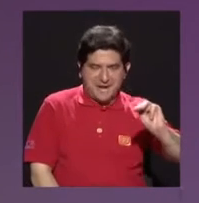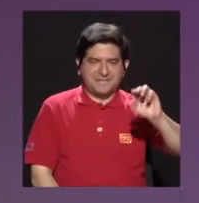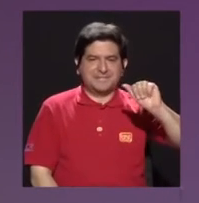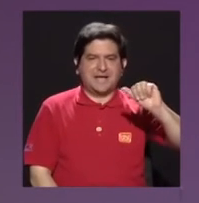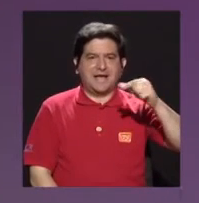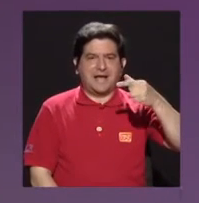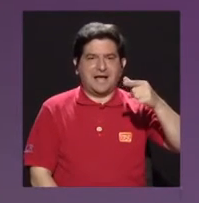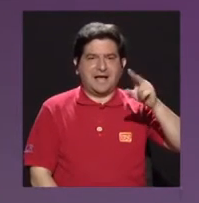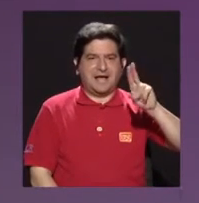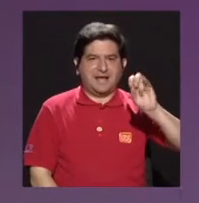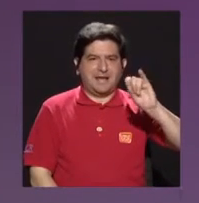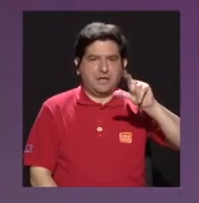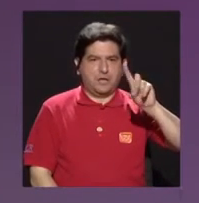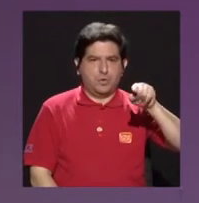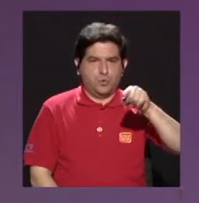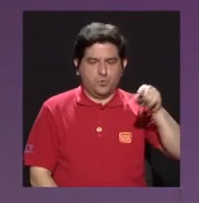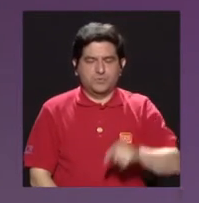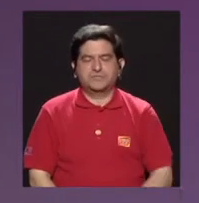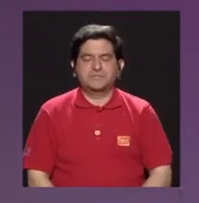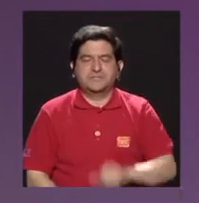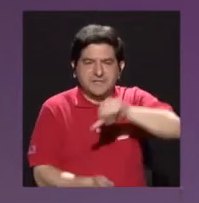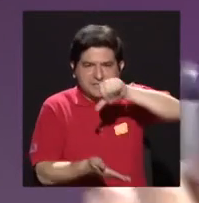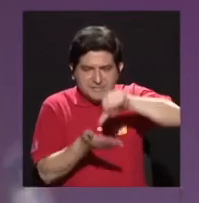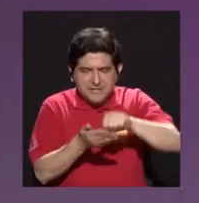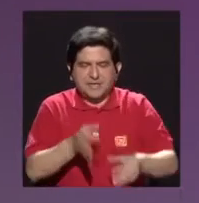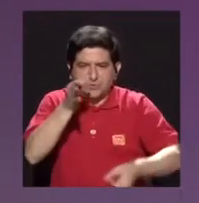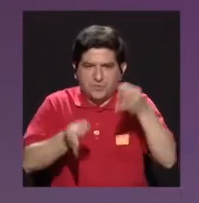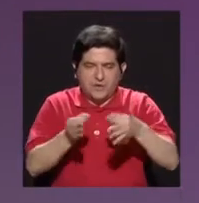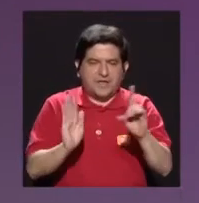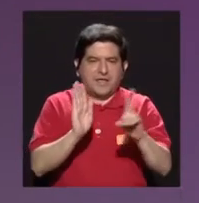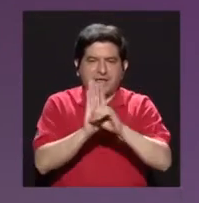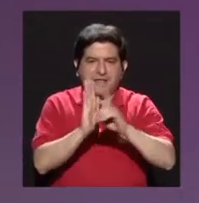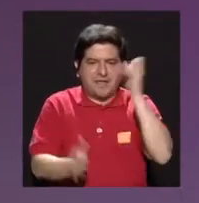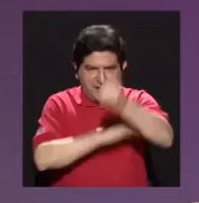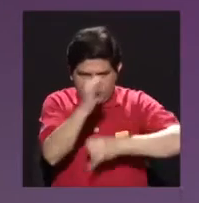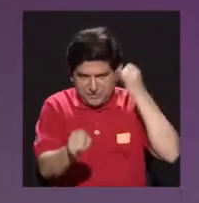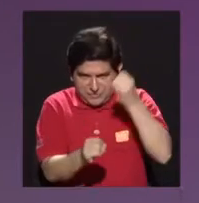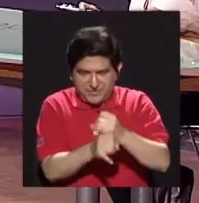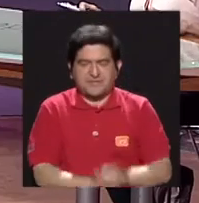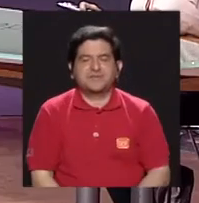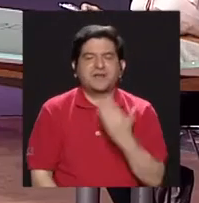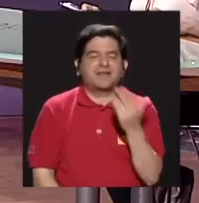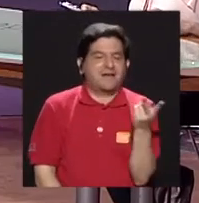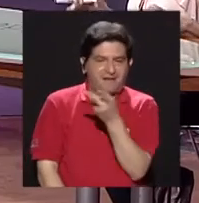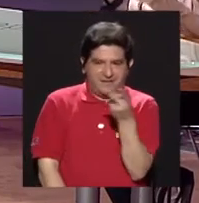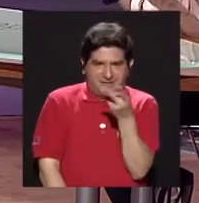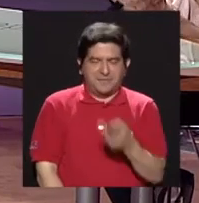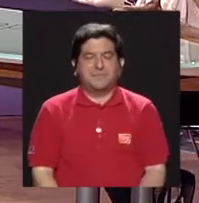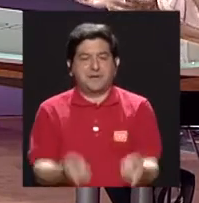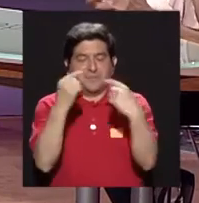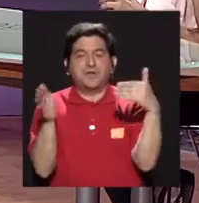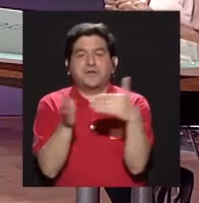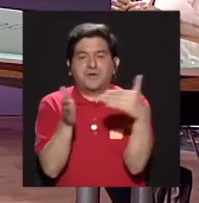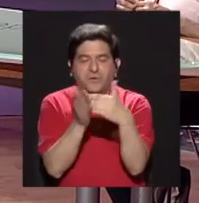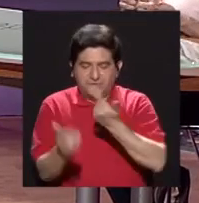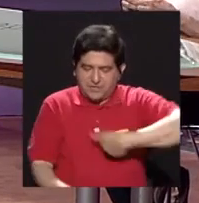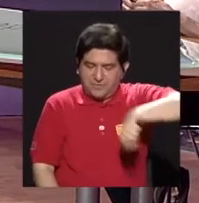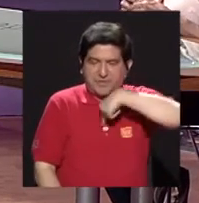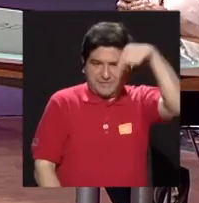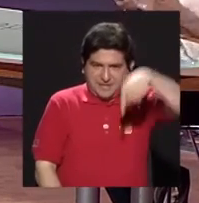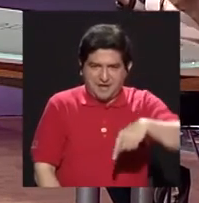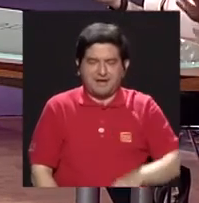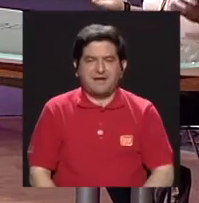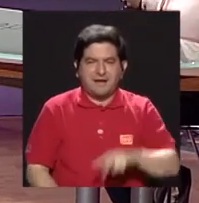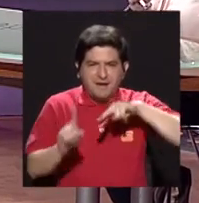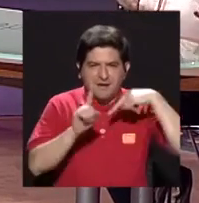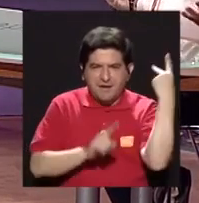viene por el del Centro por la Justicia y el Derecho Internacional. Gracias, Marcia, y gracias, Montserrat, por estar de nuevo con nosotras en Miradas